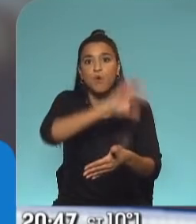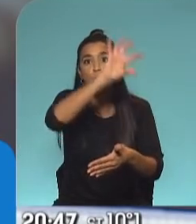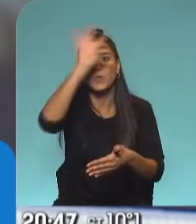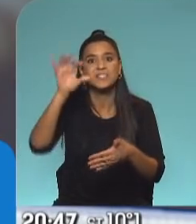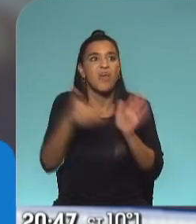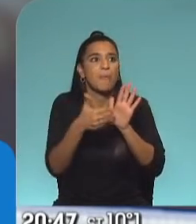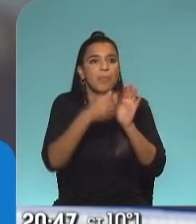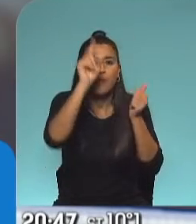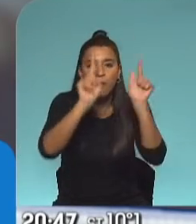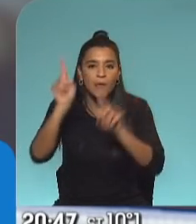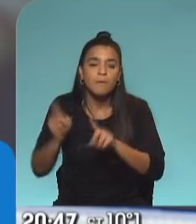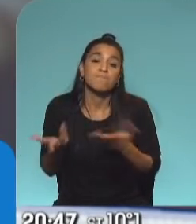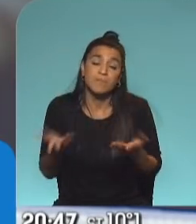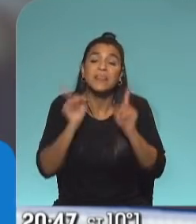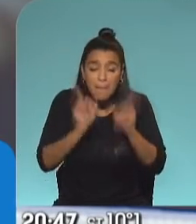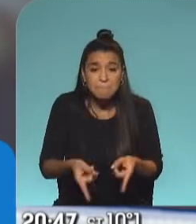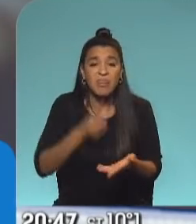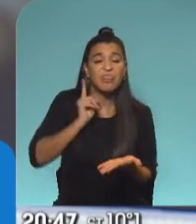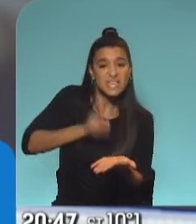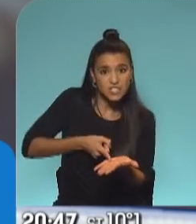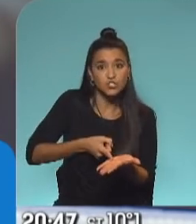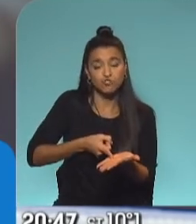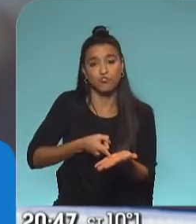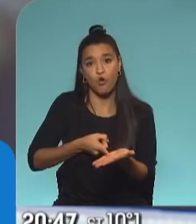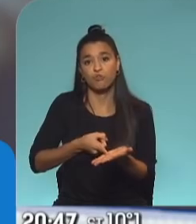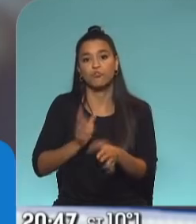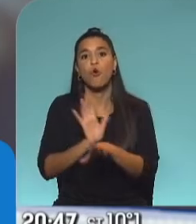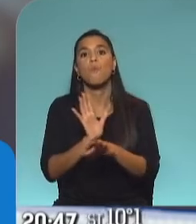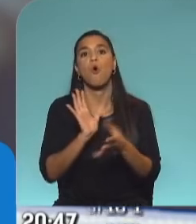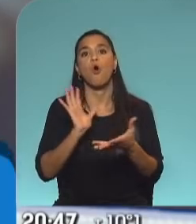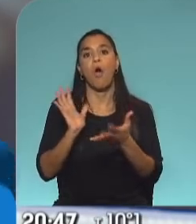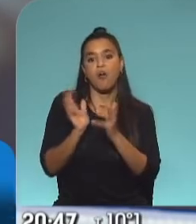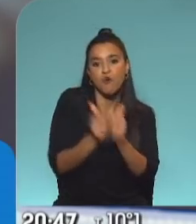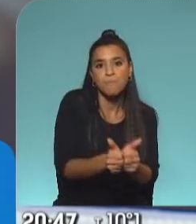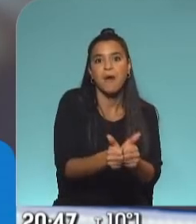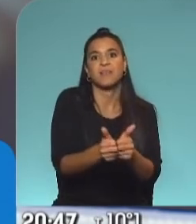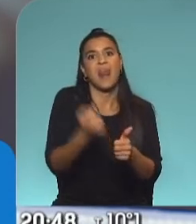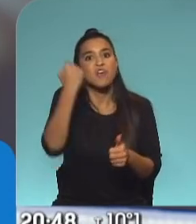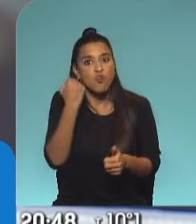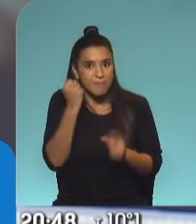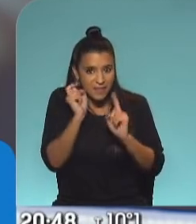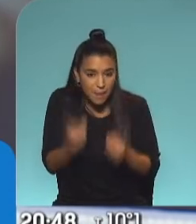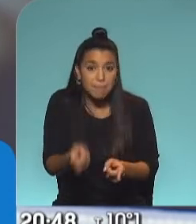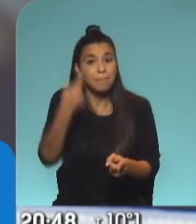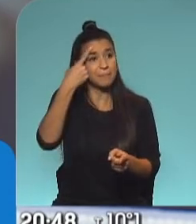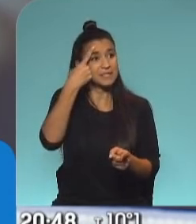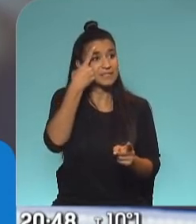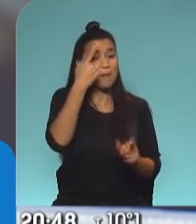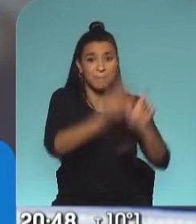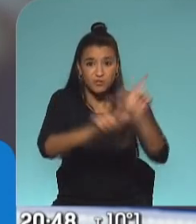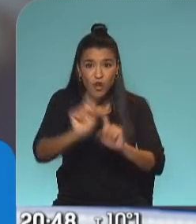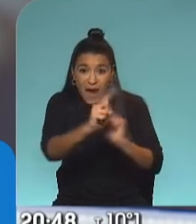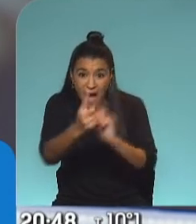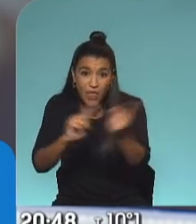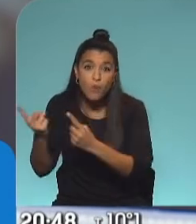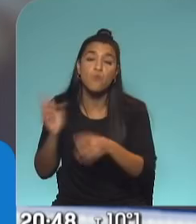por provincia, también tomó la decisión de acompañarnos en materia social y económica, de pensar que cada argentino y cada argentina tenga